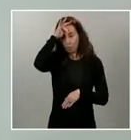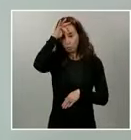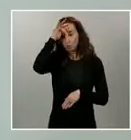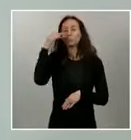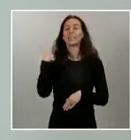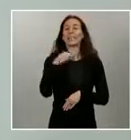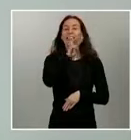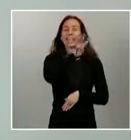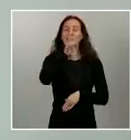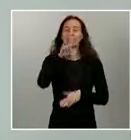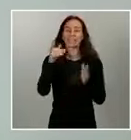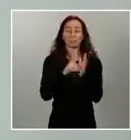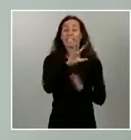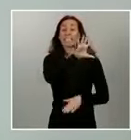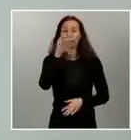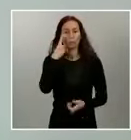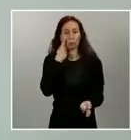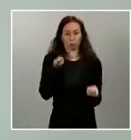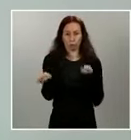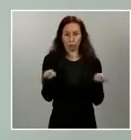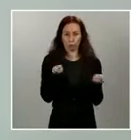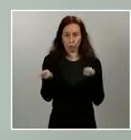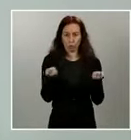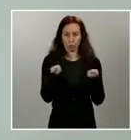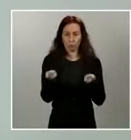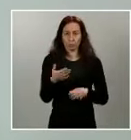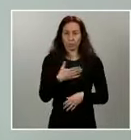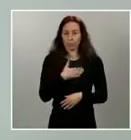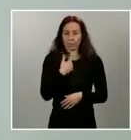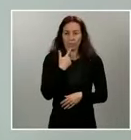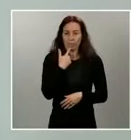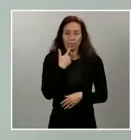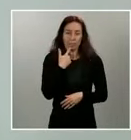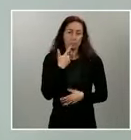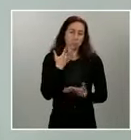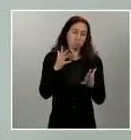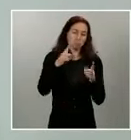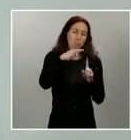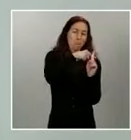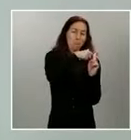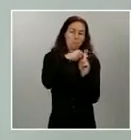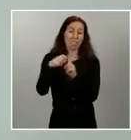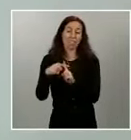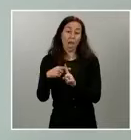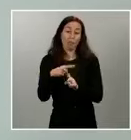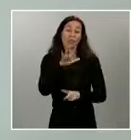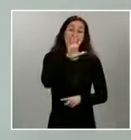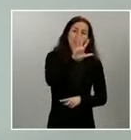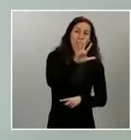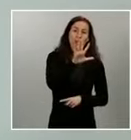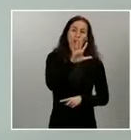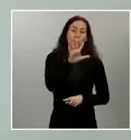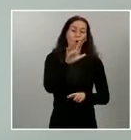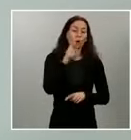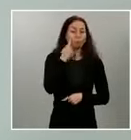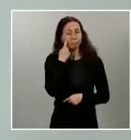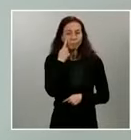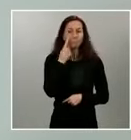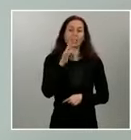33.500 controles, lo que prácticamente supone una media de 5 por minuto, con un especial refuerzo en el horario